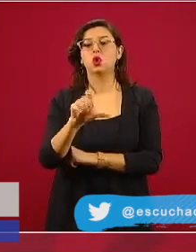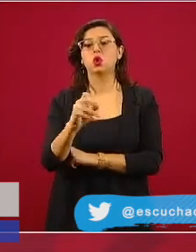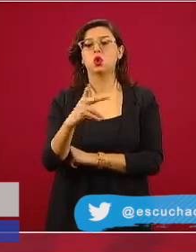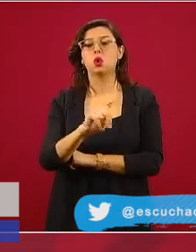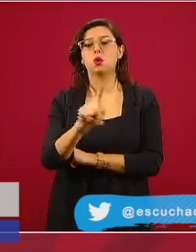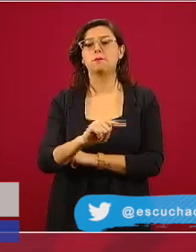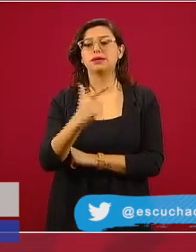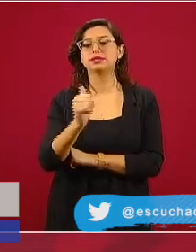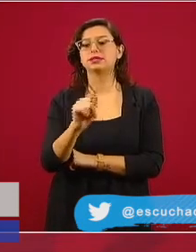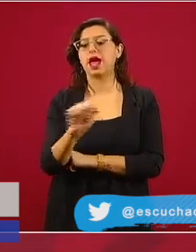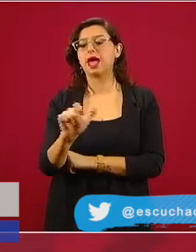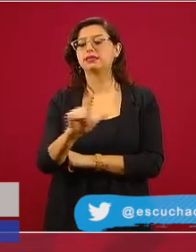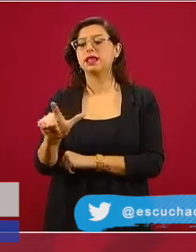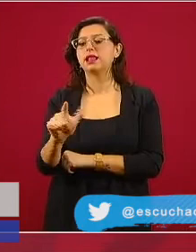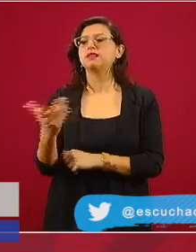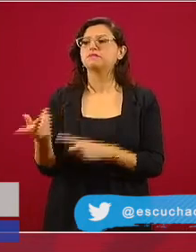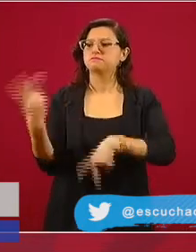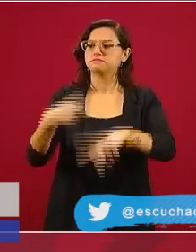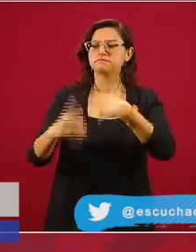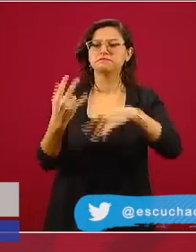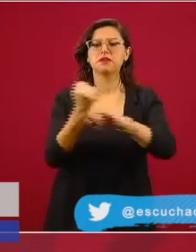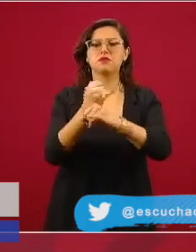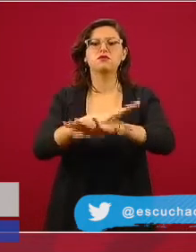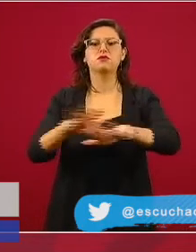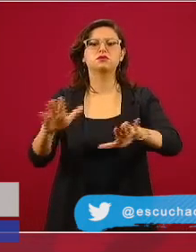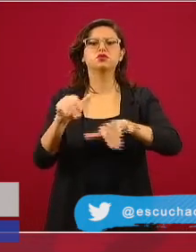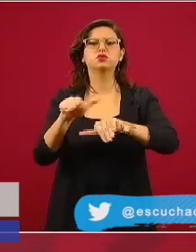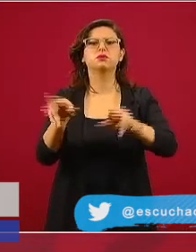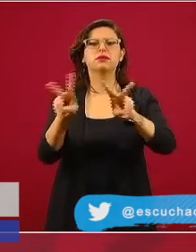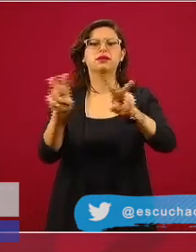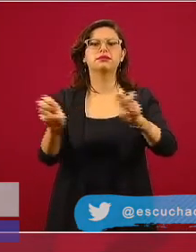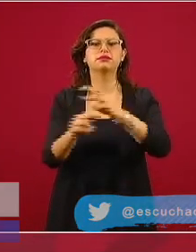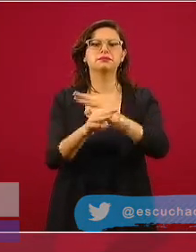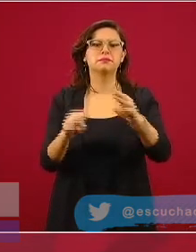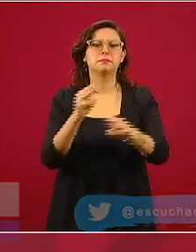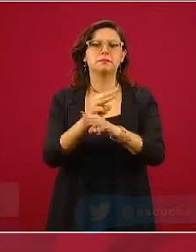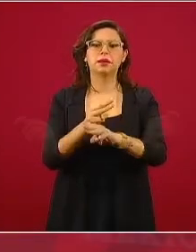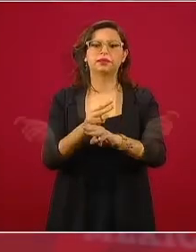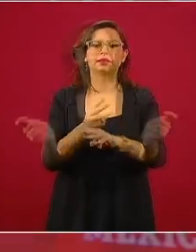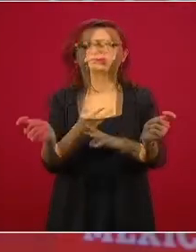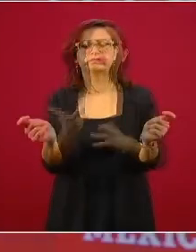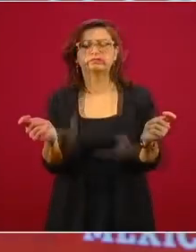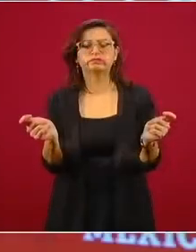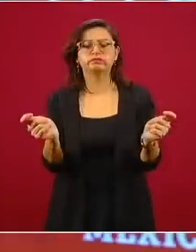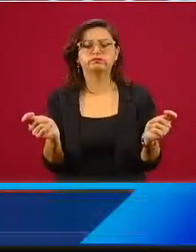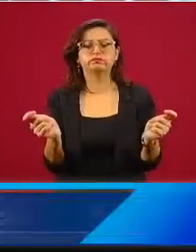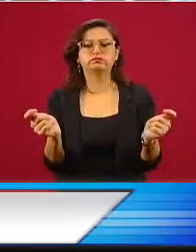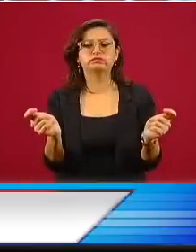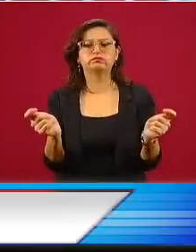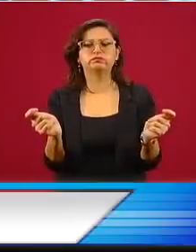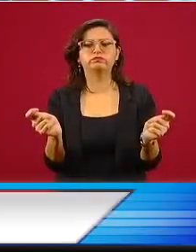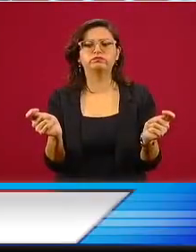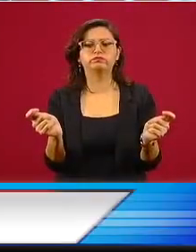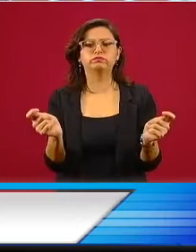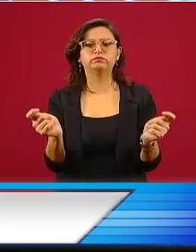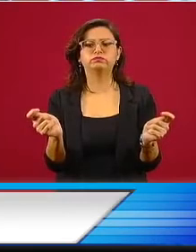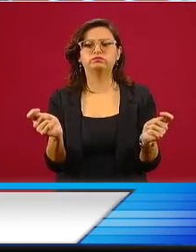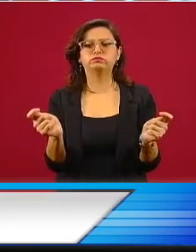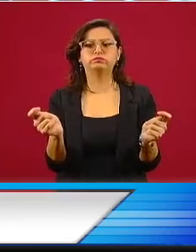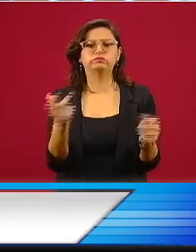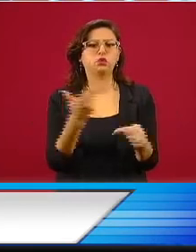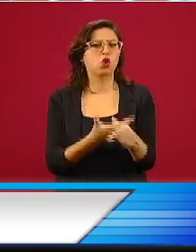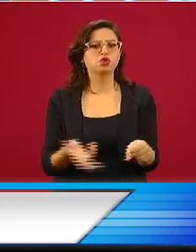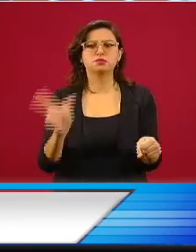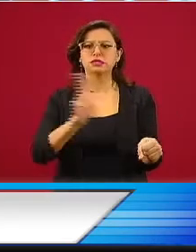secretaría de salud nuevamente nos unimos al hashtag amplio quédate en palacio recuperando a la